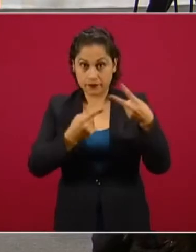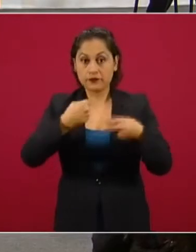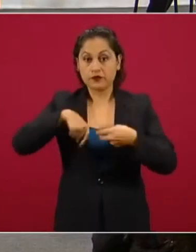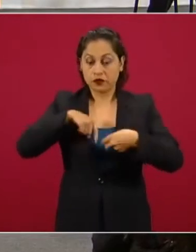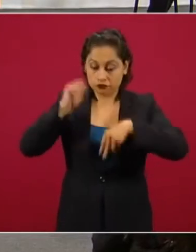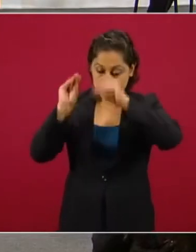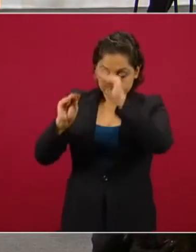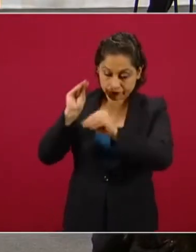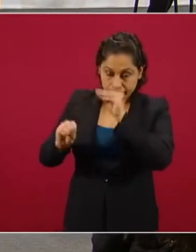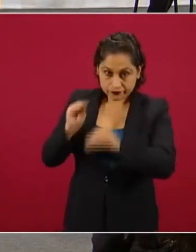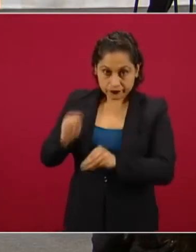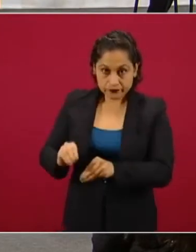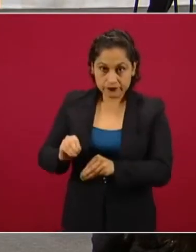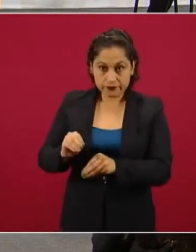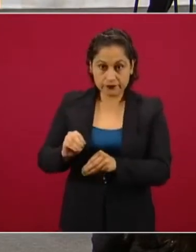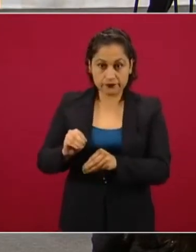hace